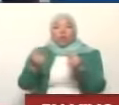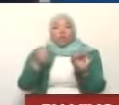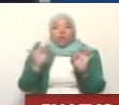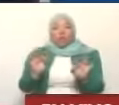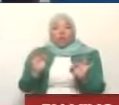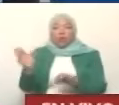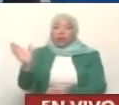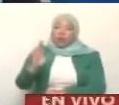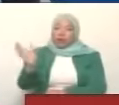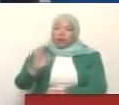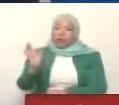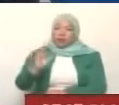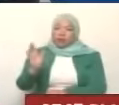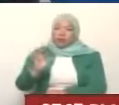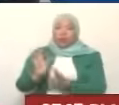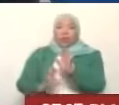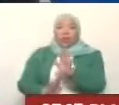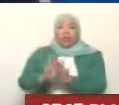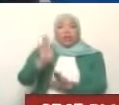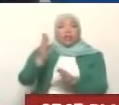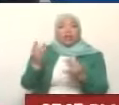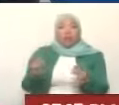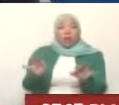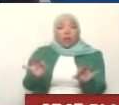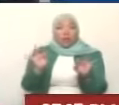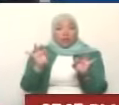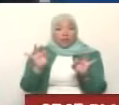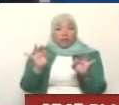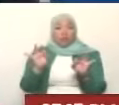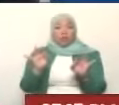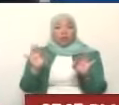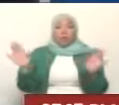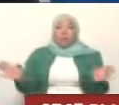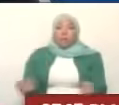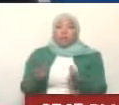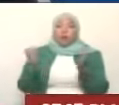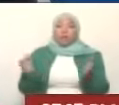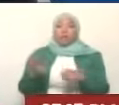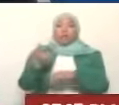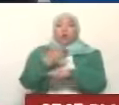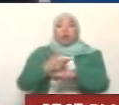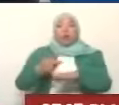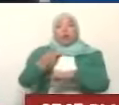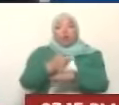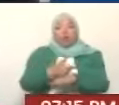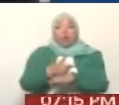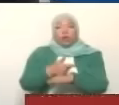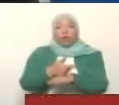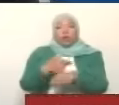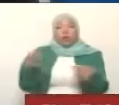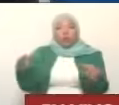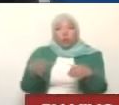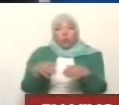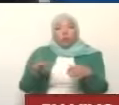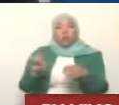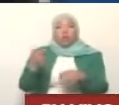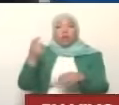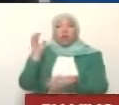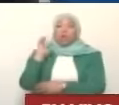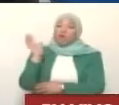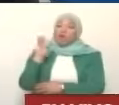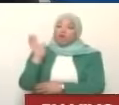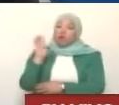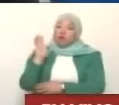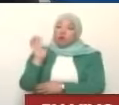en Caracas. En el marco del desarrollo de zonas económicas especiales que impulsa a los gobiernos de Venezuela y China, se llevó a cabo este jueves el primer foro de zonas